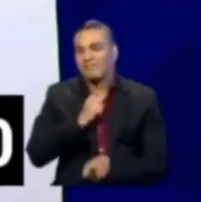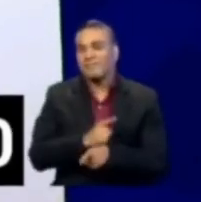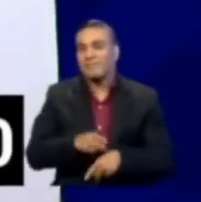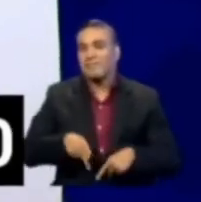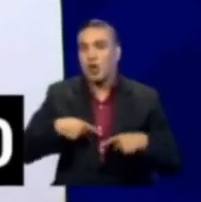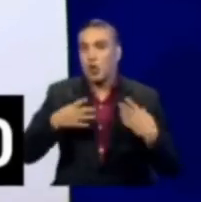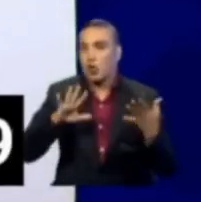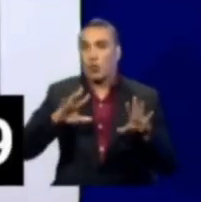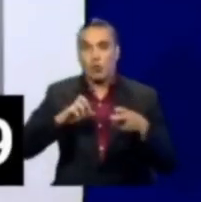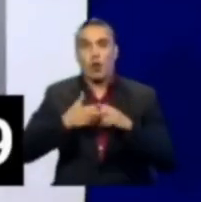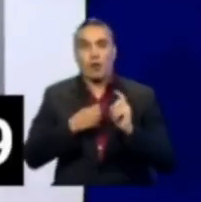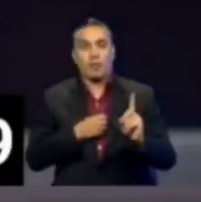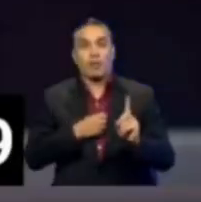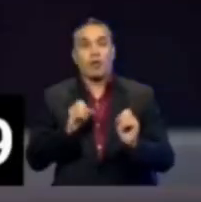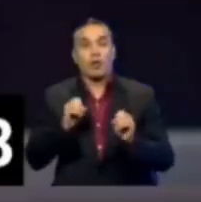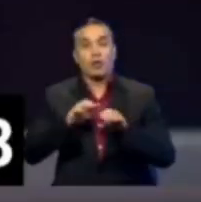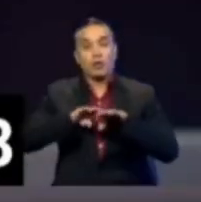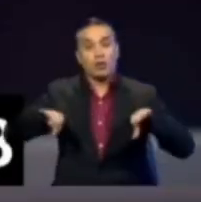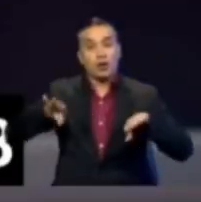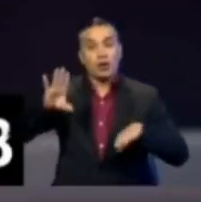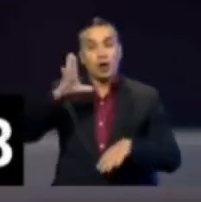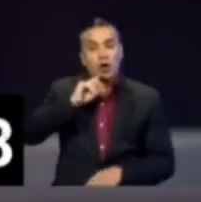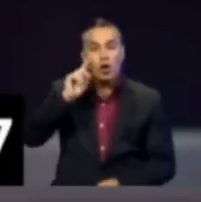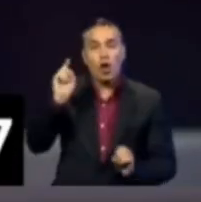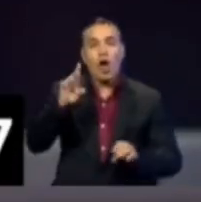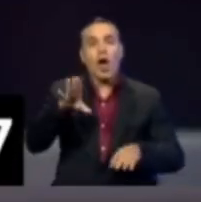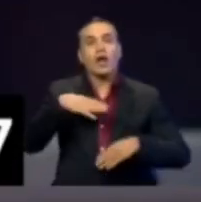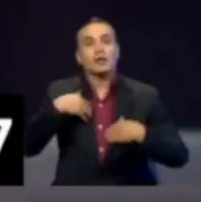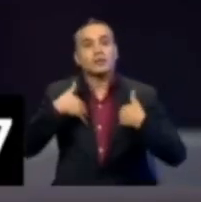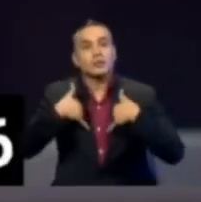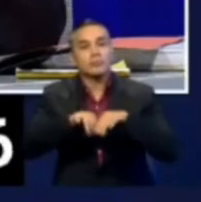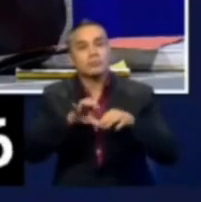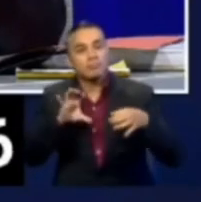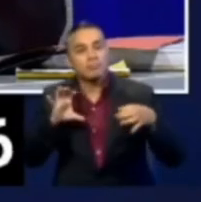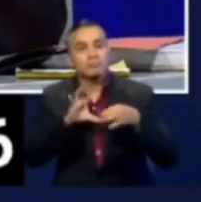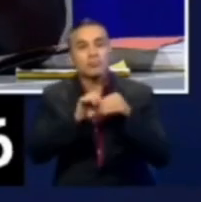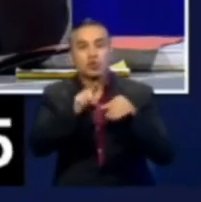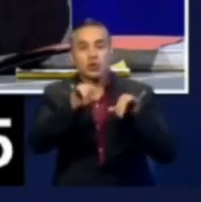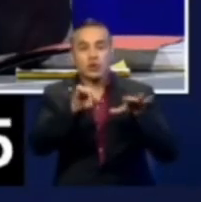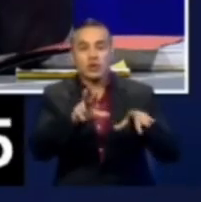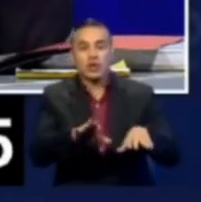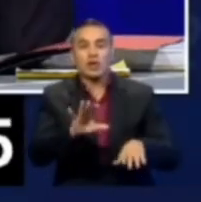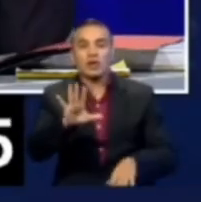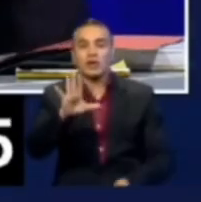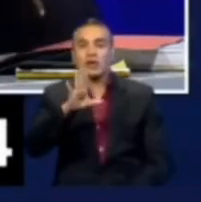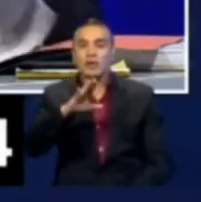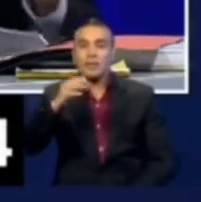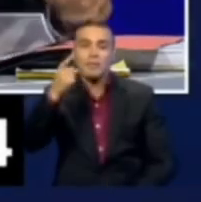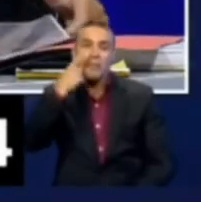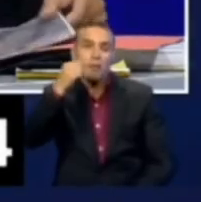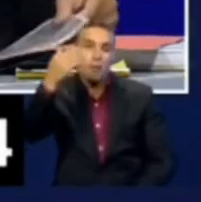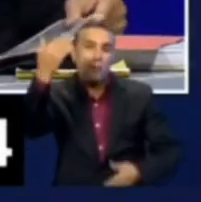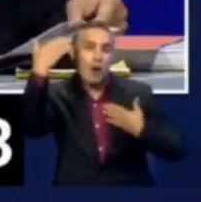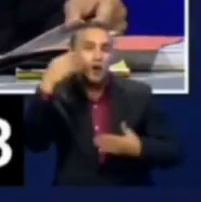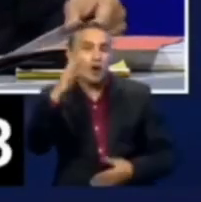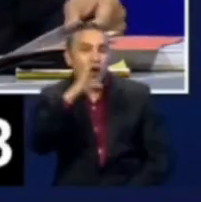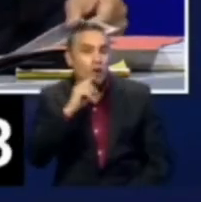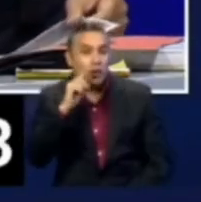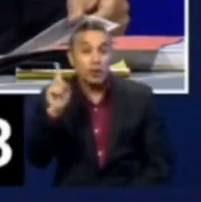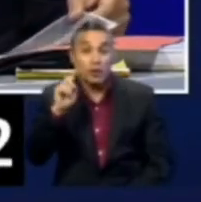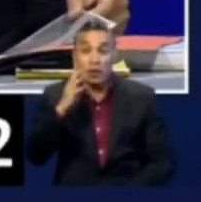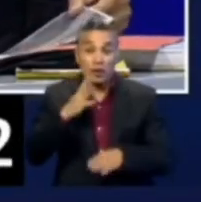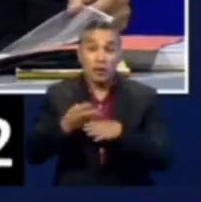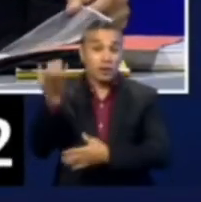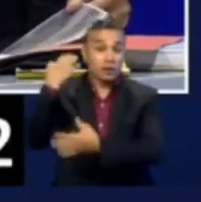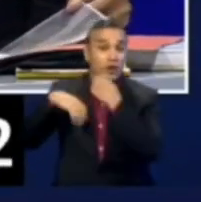un dilema. O se aparta de Correa o acepta seguir siendo el secretario de su padre político. Usted dice que no hay que hablar